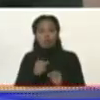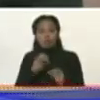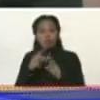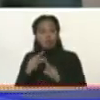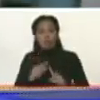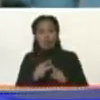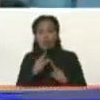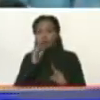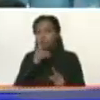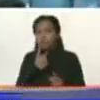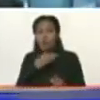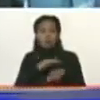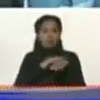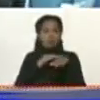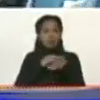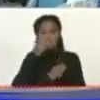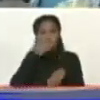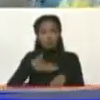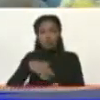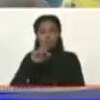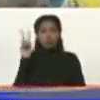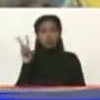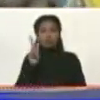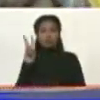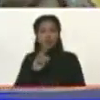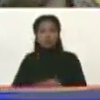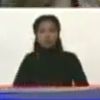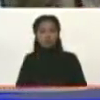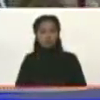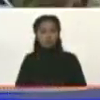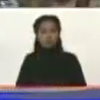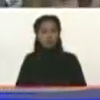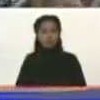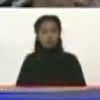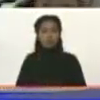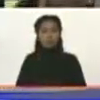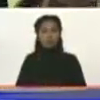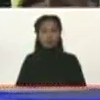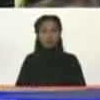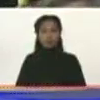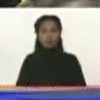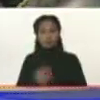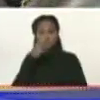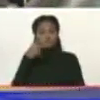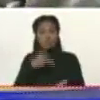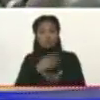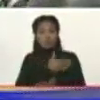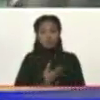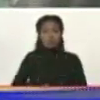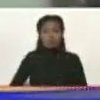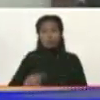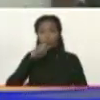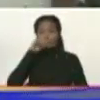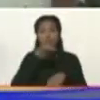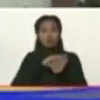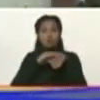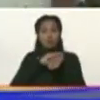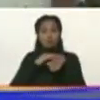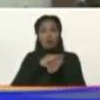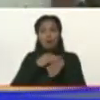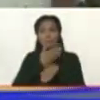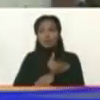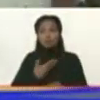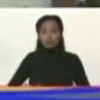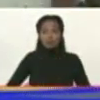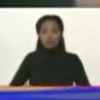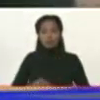sin pedirle disculpas al pueblo venezolano. Y al pueblo y al presidente Nicolás Maduro. Disculpa, presidente. No, no,